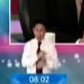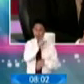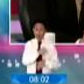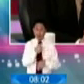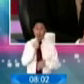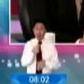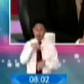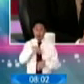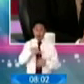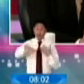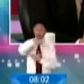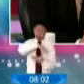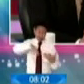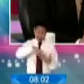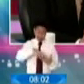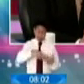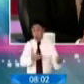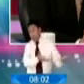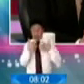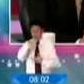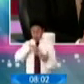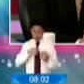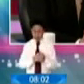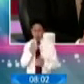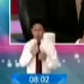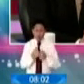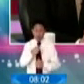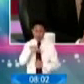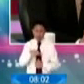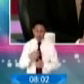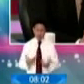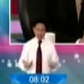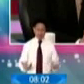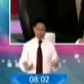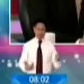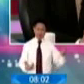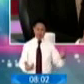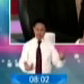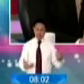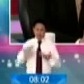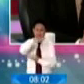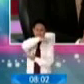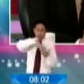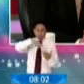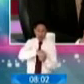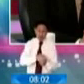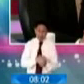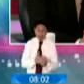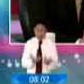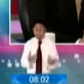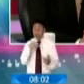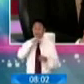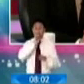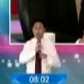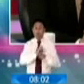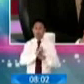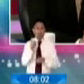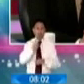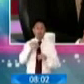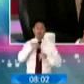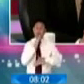ofrezca caos. Alguien frente a los problemas del país, su respuesta sea caos. Creo que nadie en el Ecuador quiere caos,